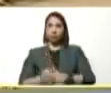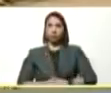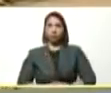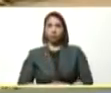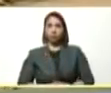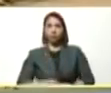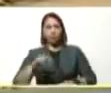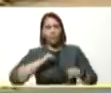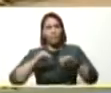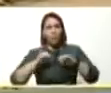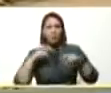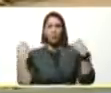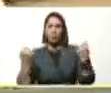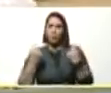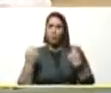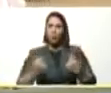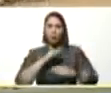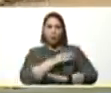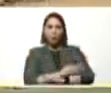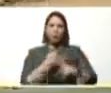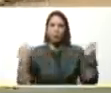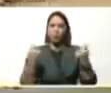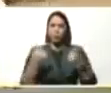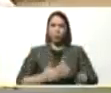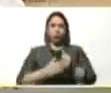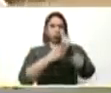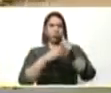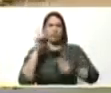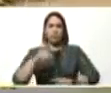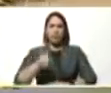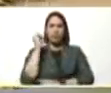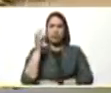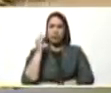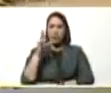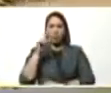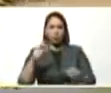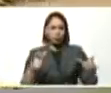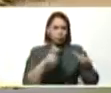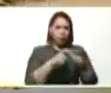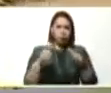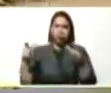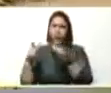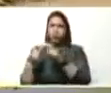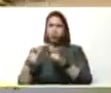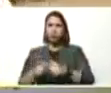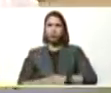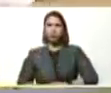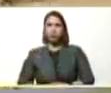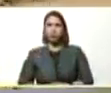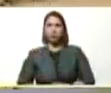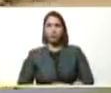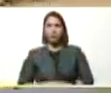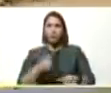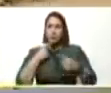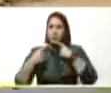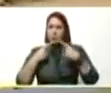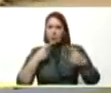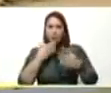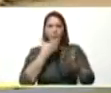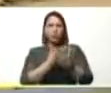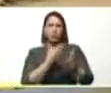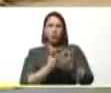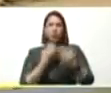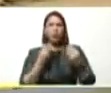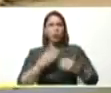el movimiento popular, la fuerza popular, el liderazgo, las asambleas, las reuniones, el discurso, la propuesta? ¿Cómo